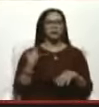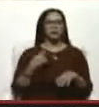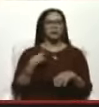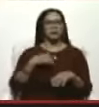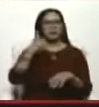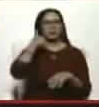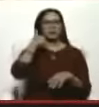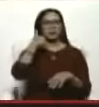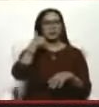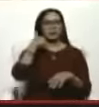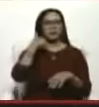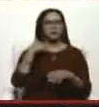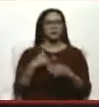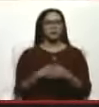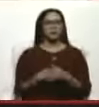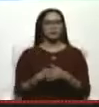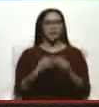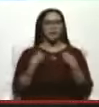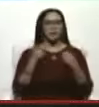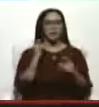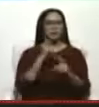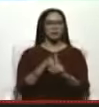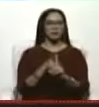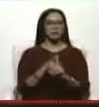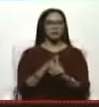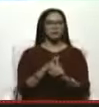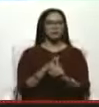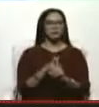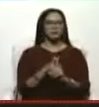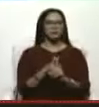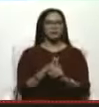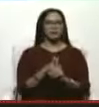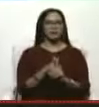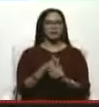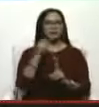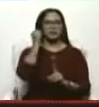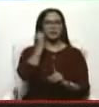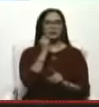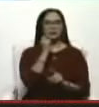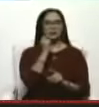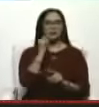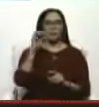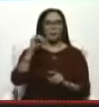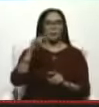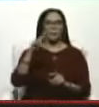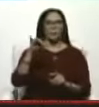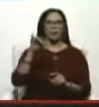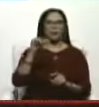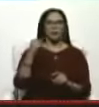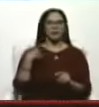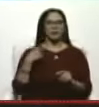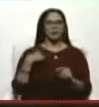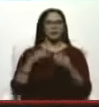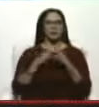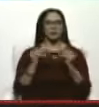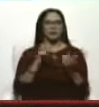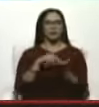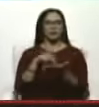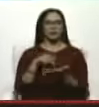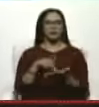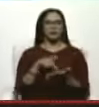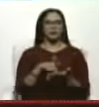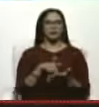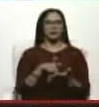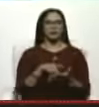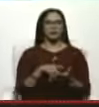llamada telefónica en vivo y en directo desde el estado Sucre con Mari Carmen Bermúdez, que ya tiene todo el día desplegada y cubriendo